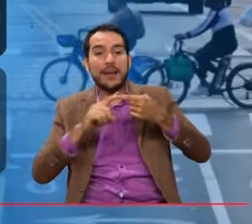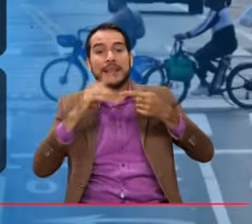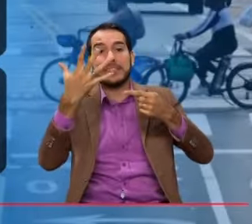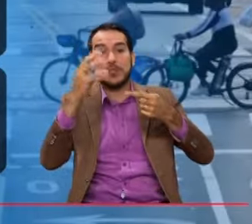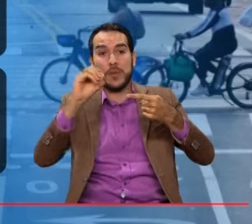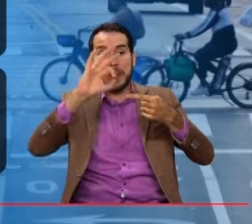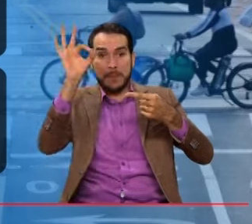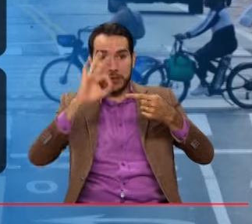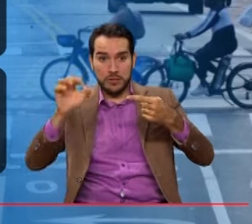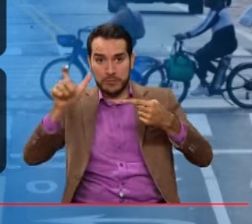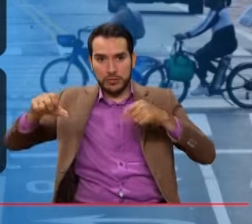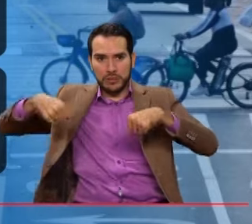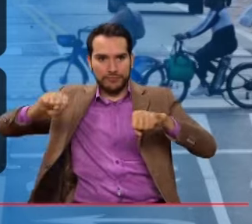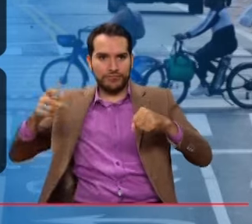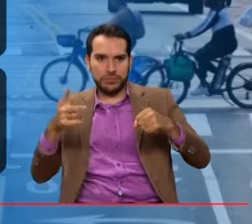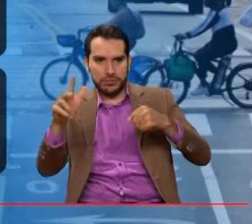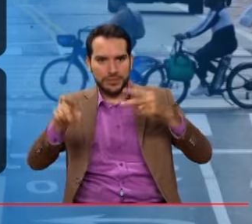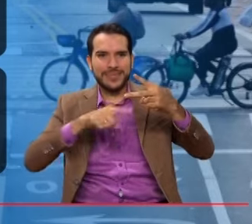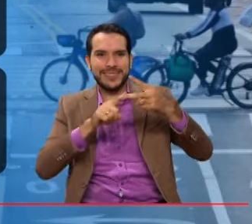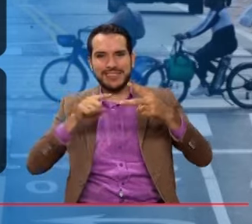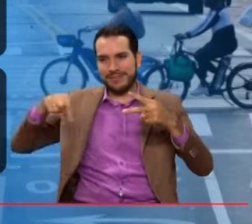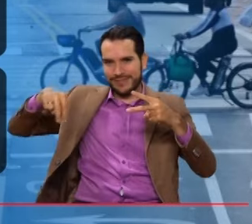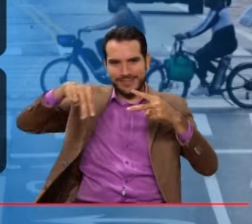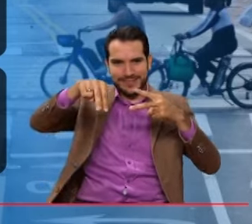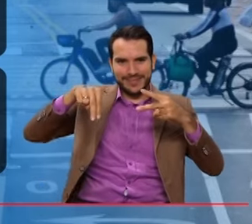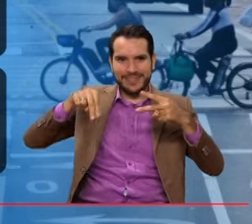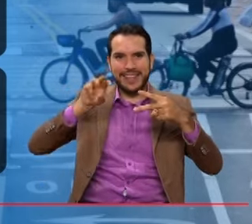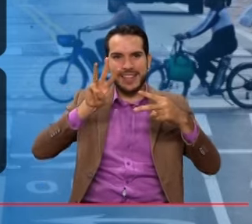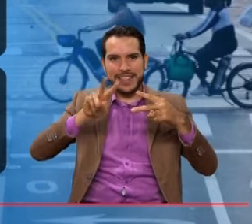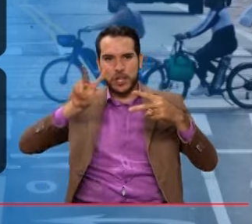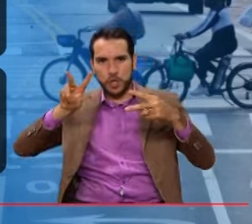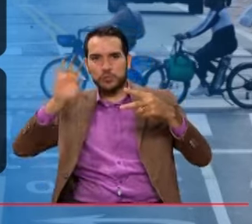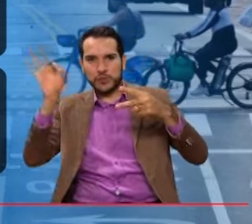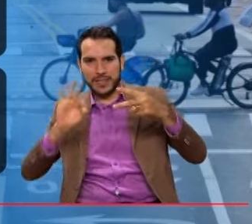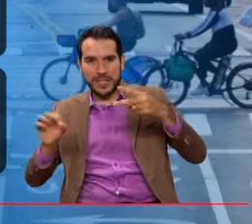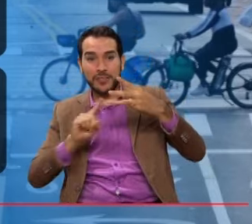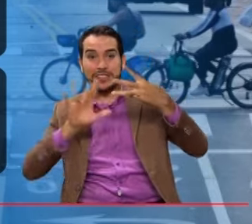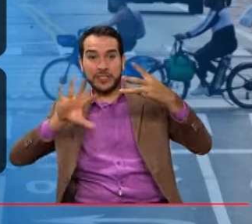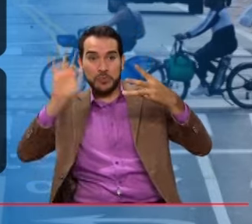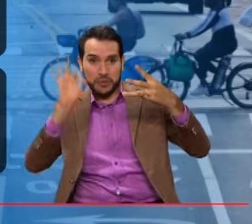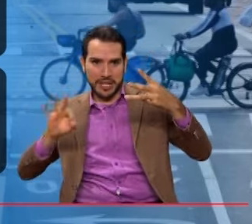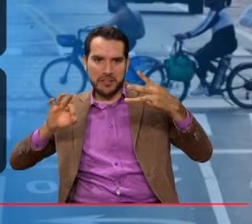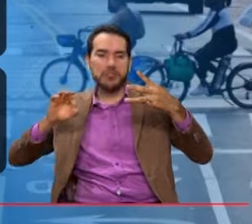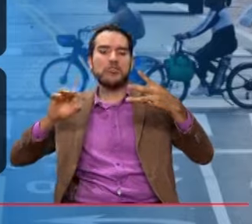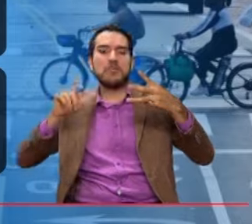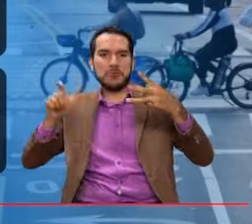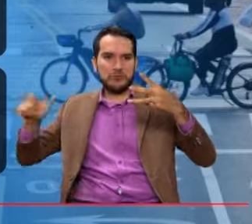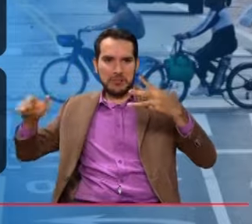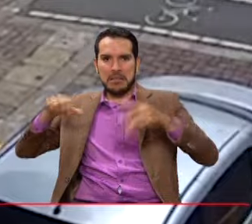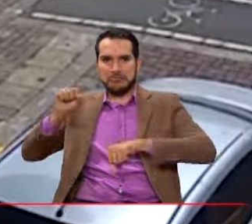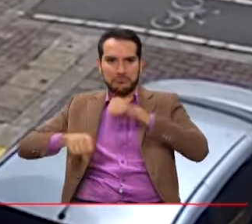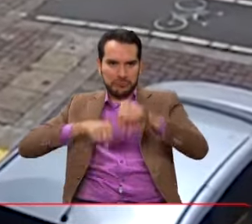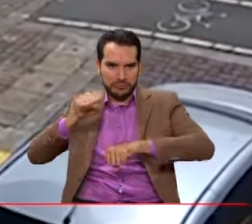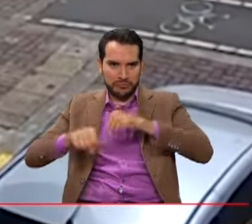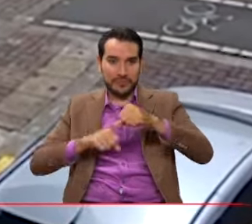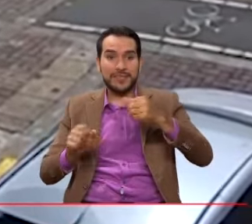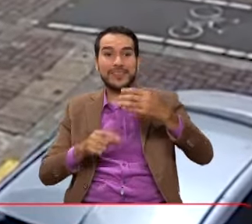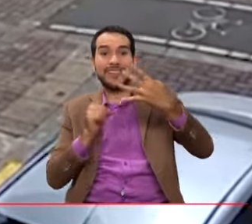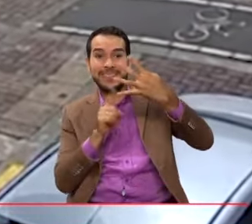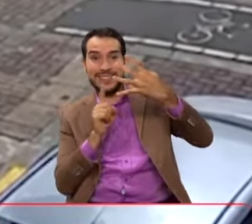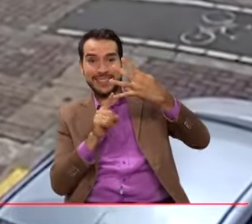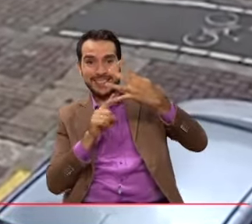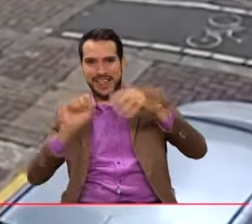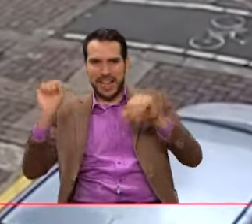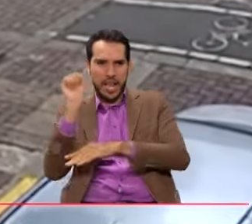peatones 32%, ciclistas 5% y ocupantes de vehículos de cuatro ruedas el 4%. En todos ellos,